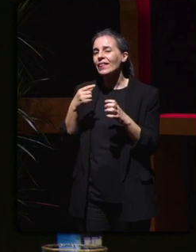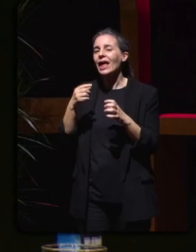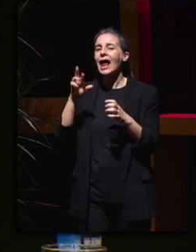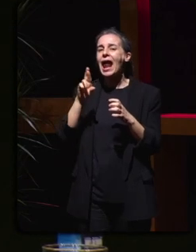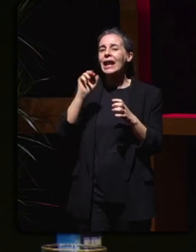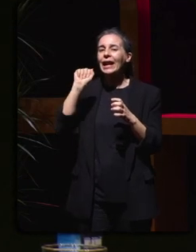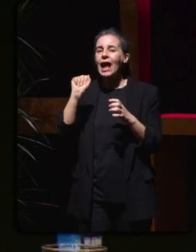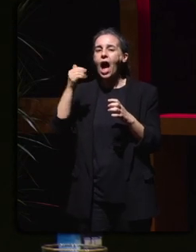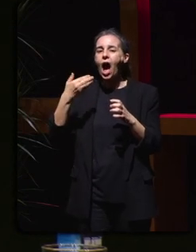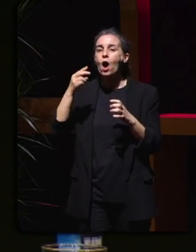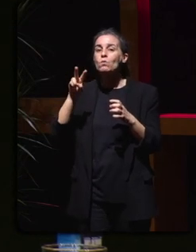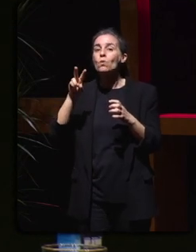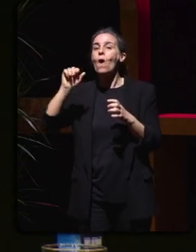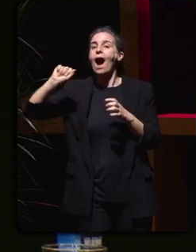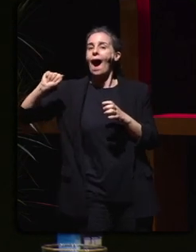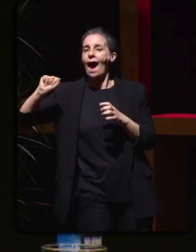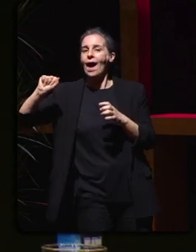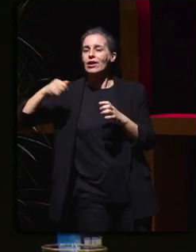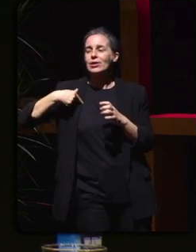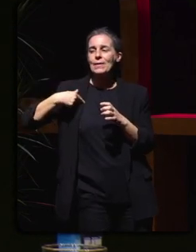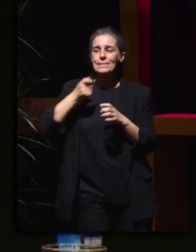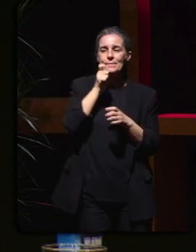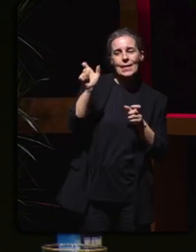y yo no sabía si quería decir lo mismo